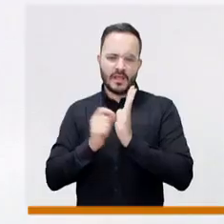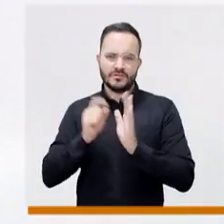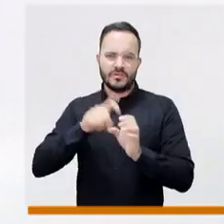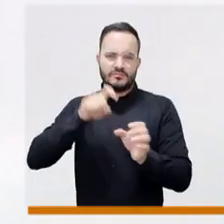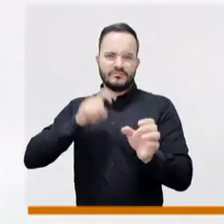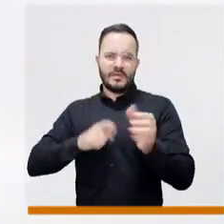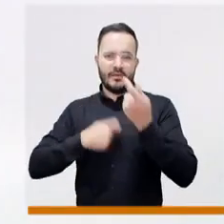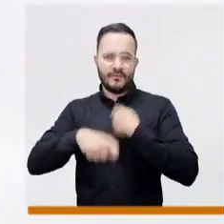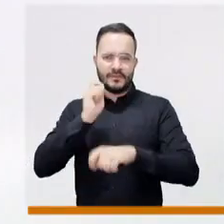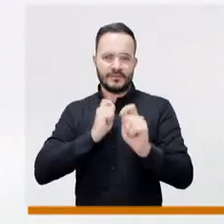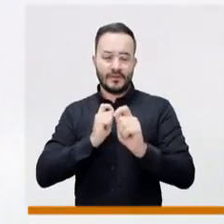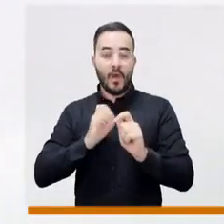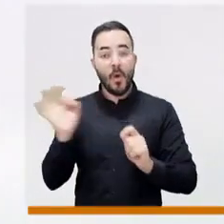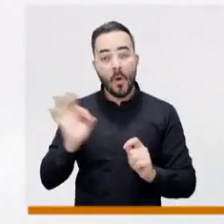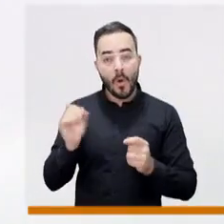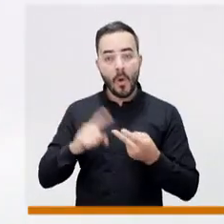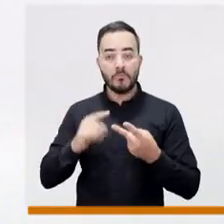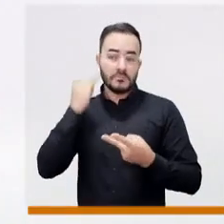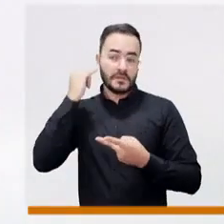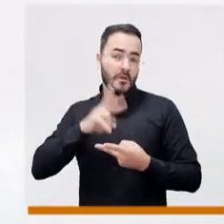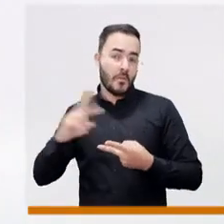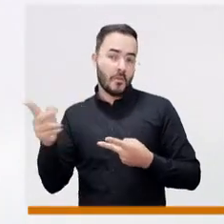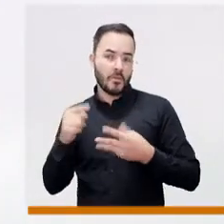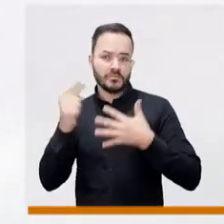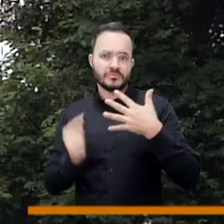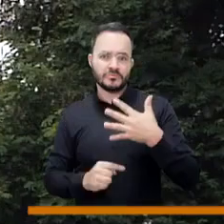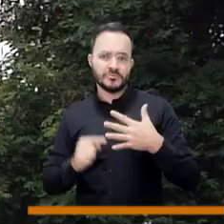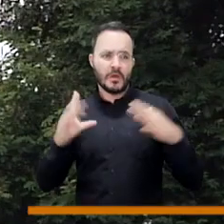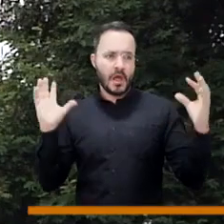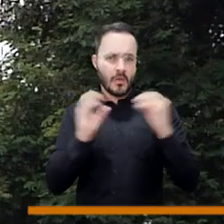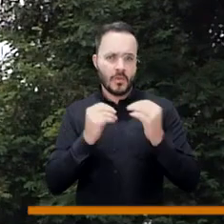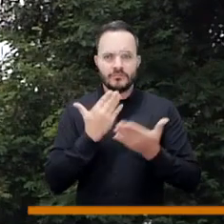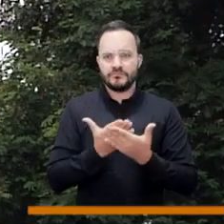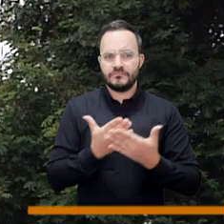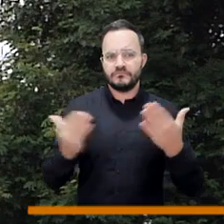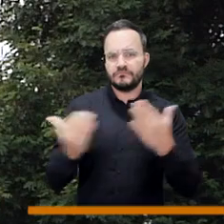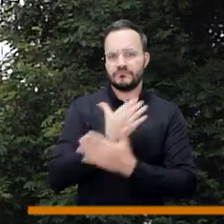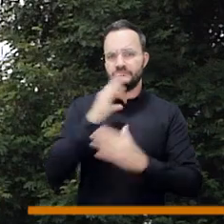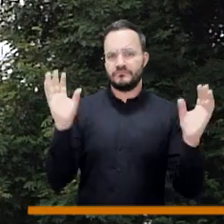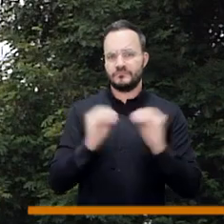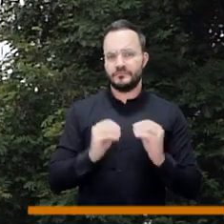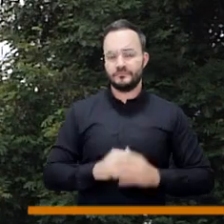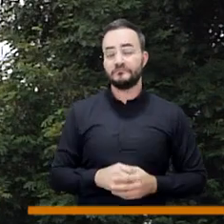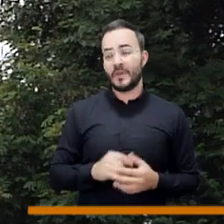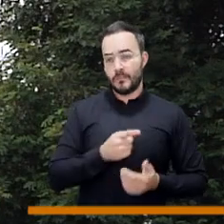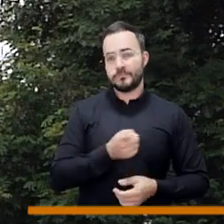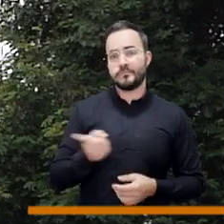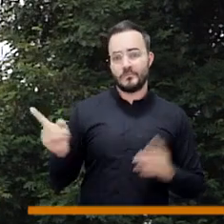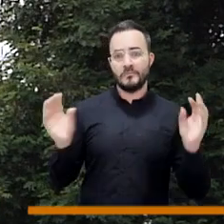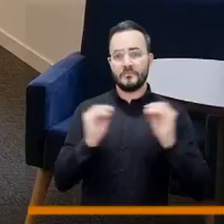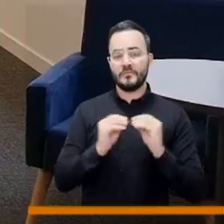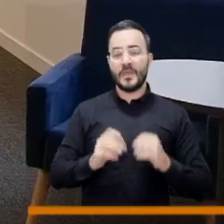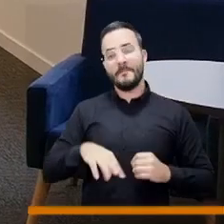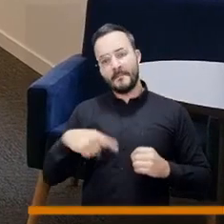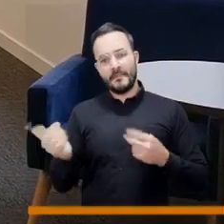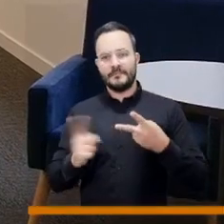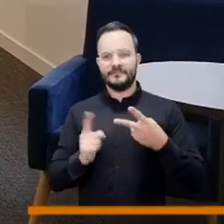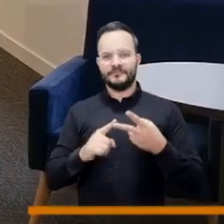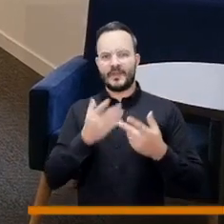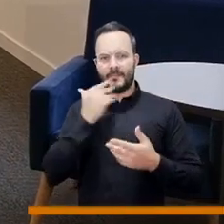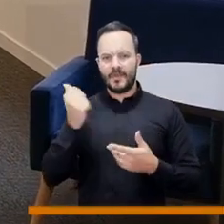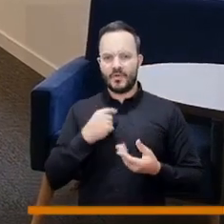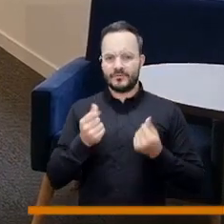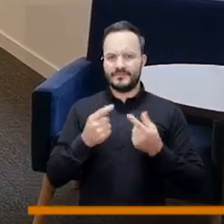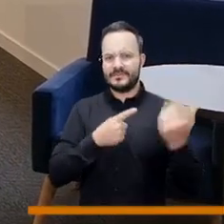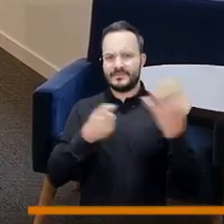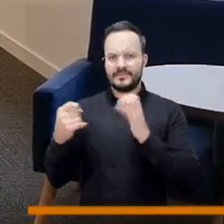permite a la compañía pública vender sus acciones para salirse del negocio o plantear nuevas alternativas entre los socios. Igualmente